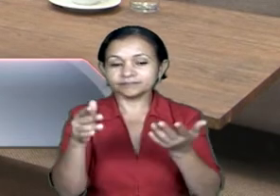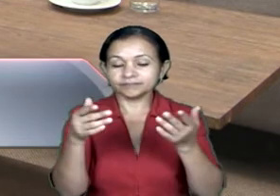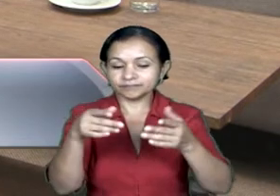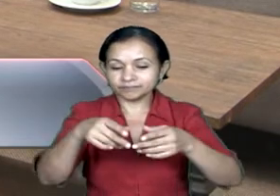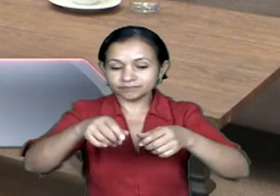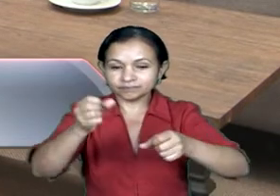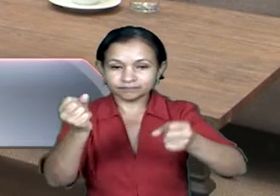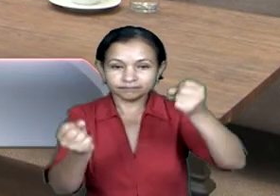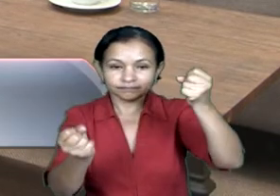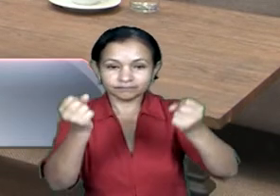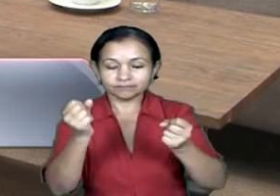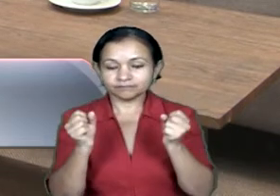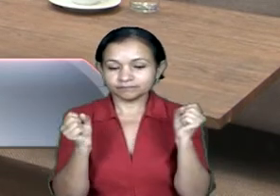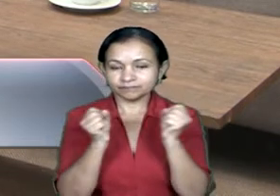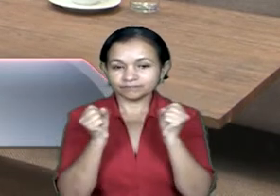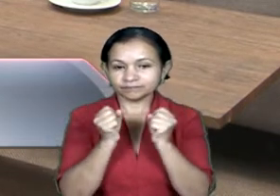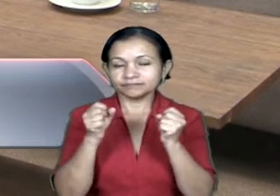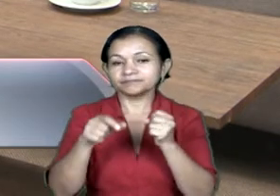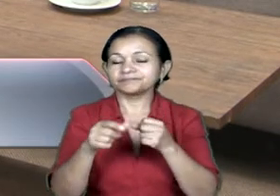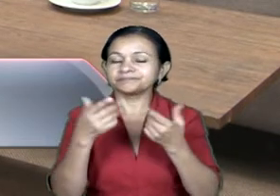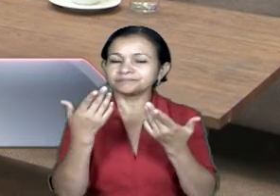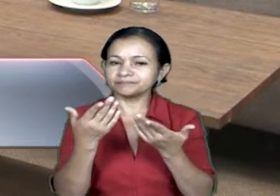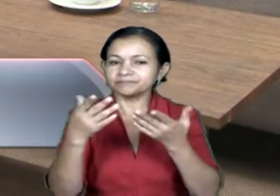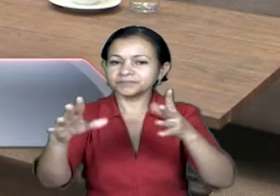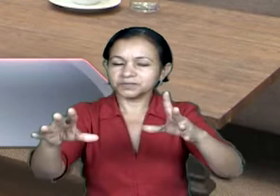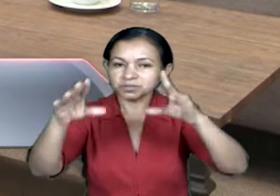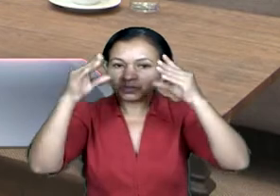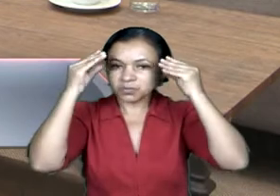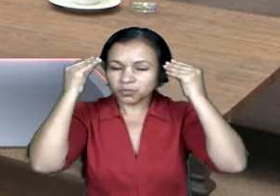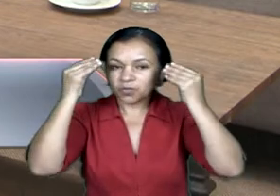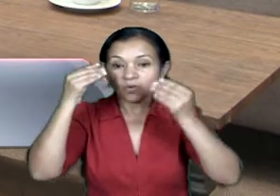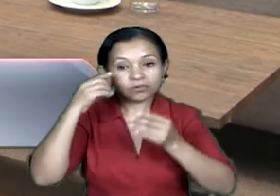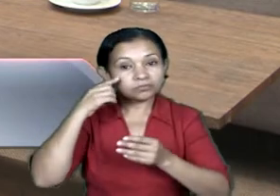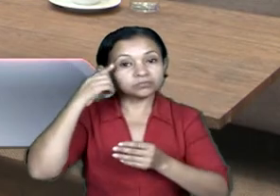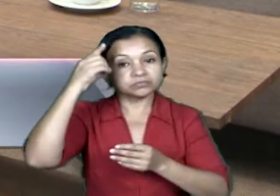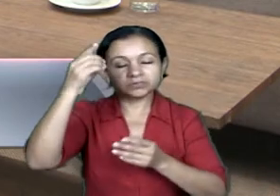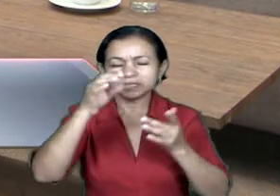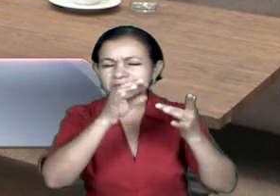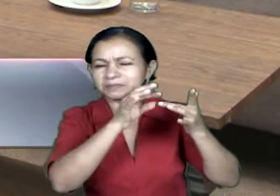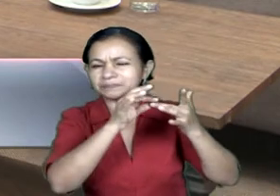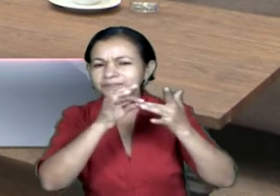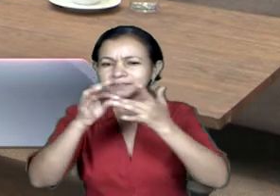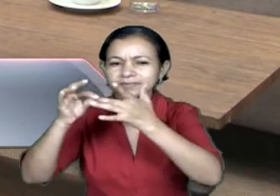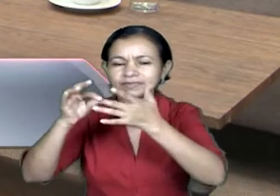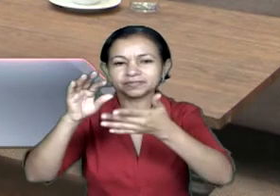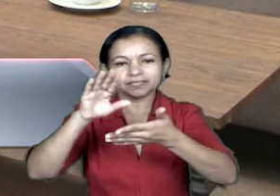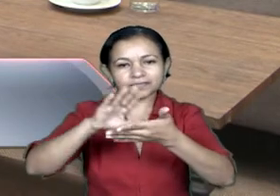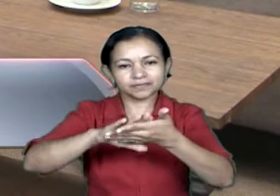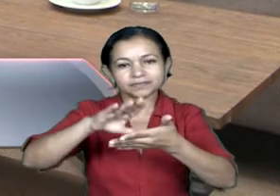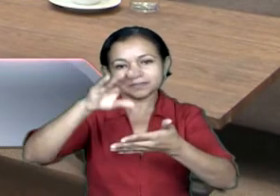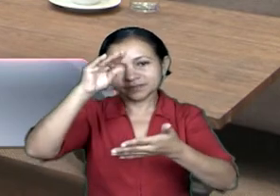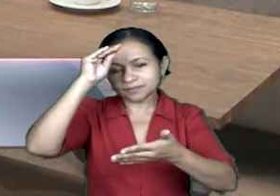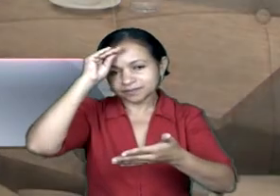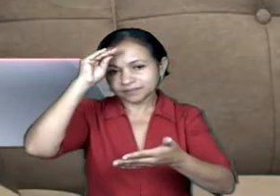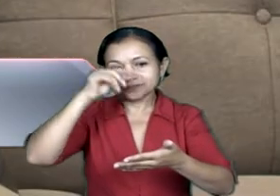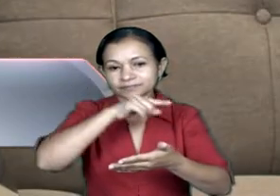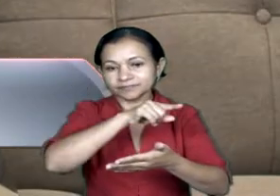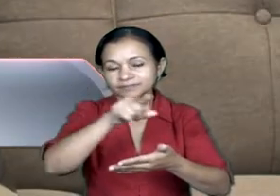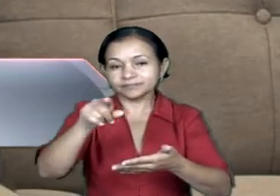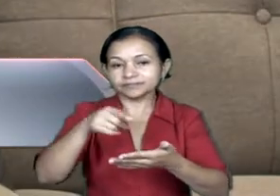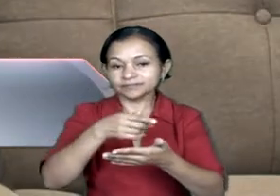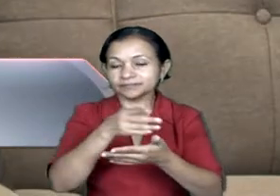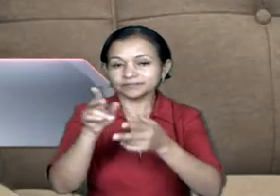refrigeración y aire acondicionado. Son cursos avanzados, eso es aptos justamente para